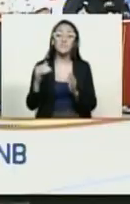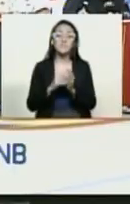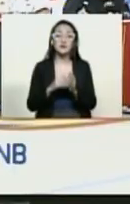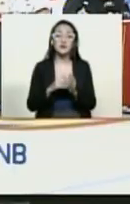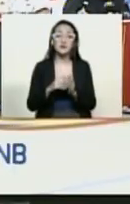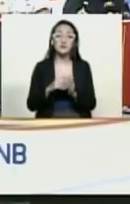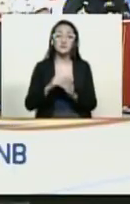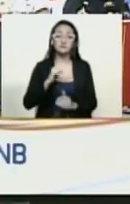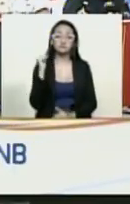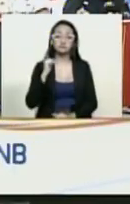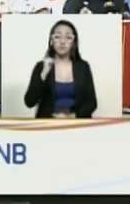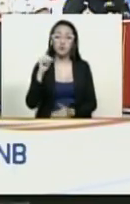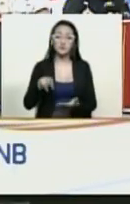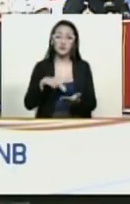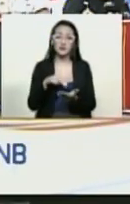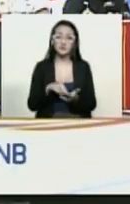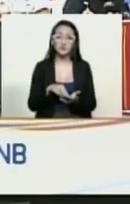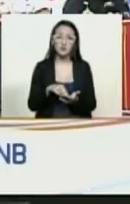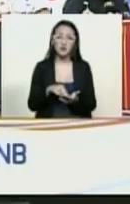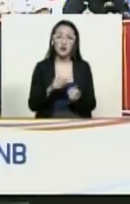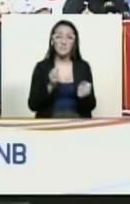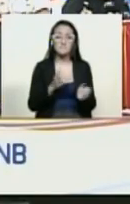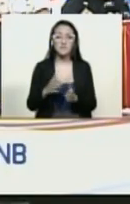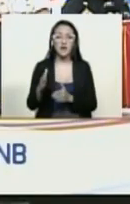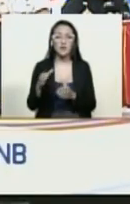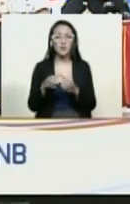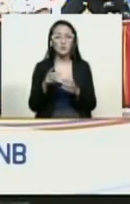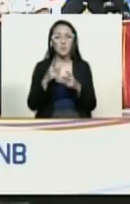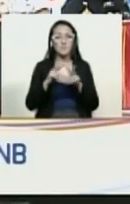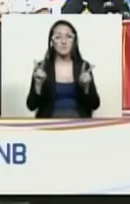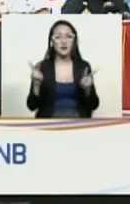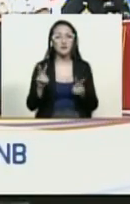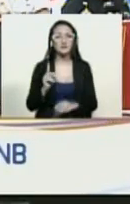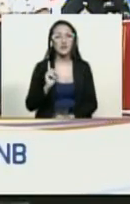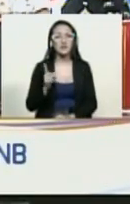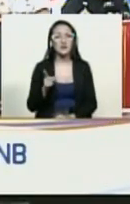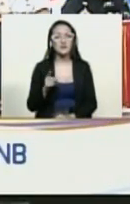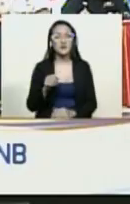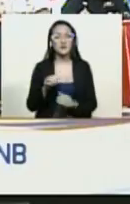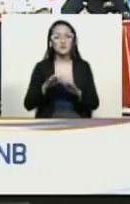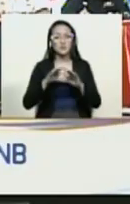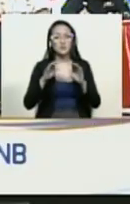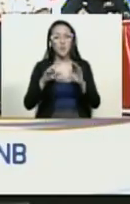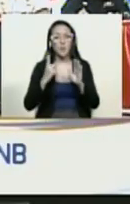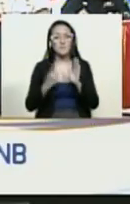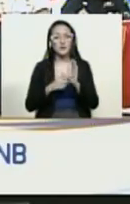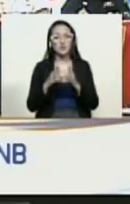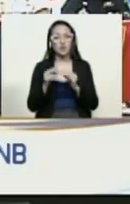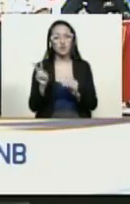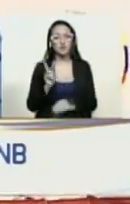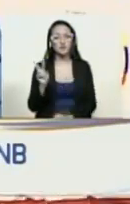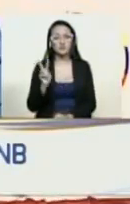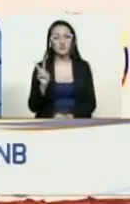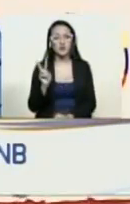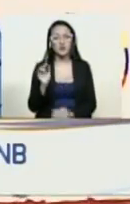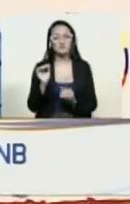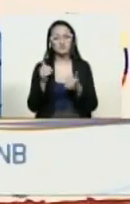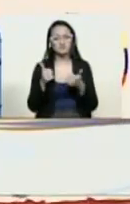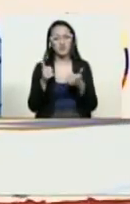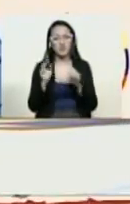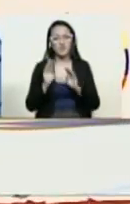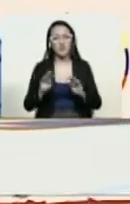debe tener la Policía Nacional. En el plan de los cuadrantes de paz debemos cubrir todo el país, bien